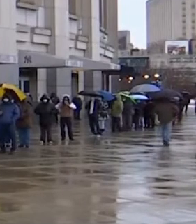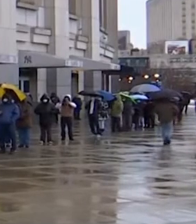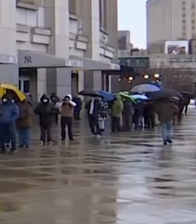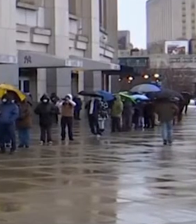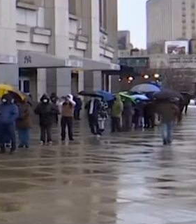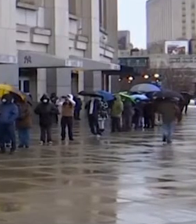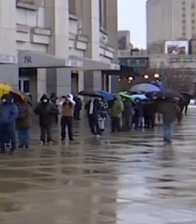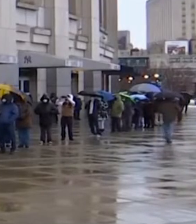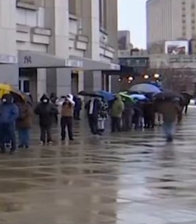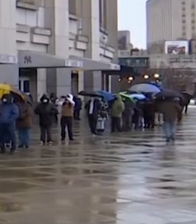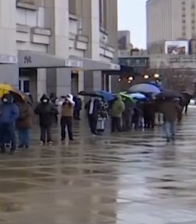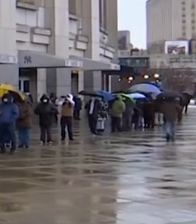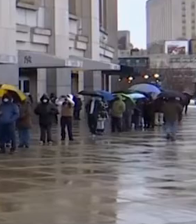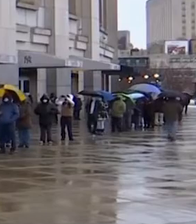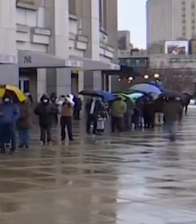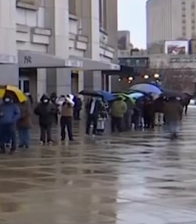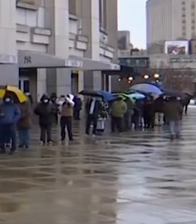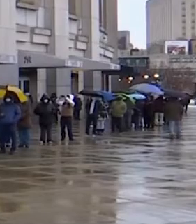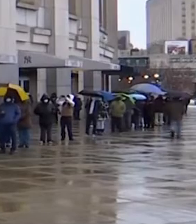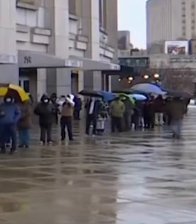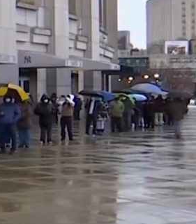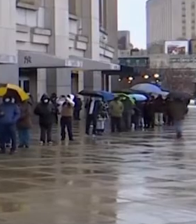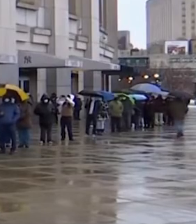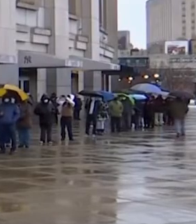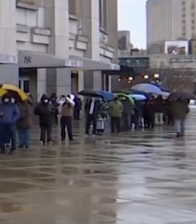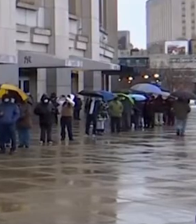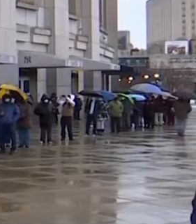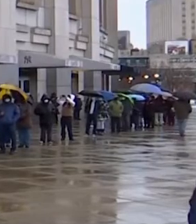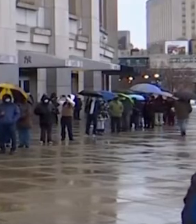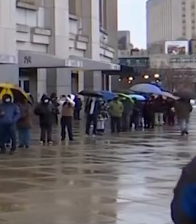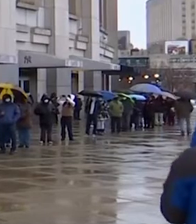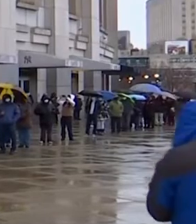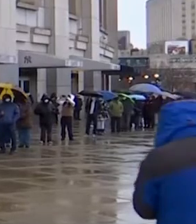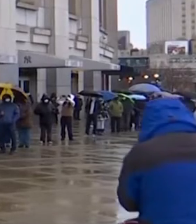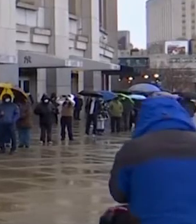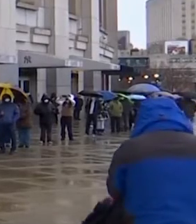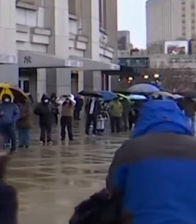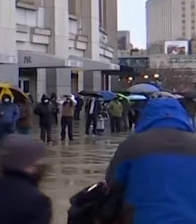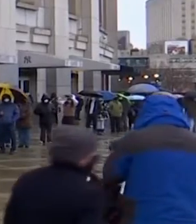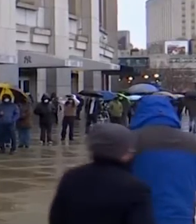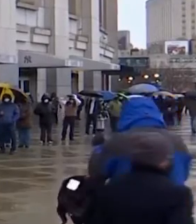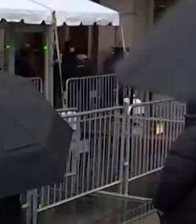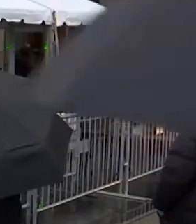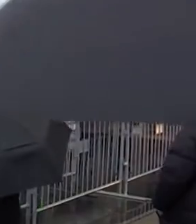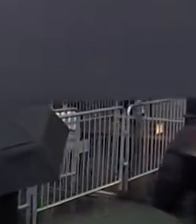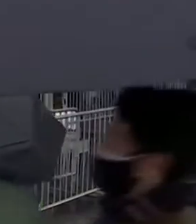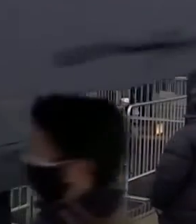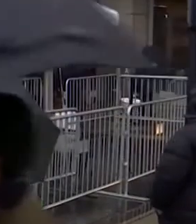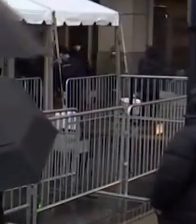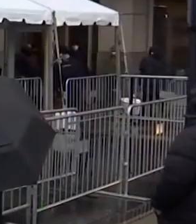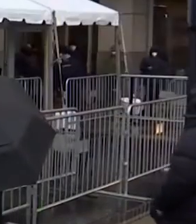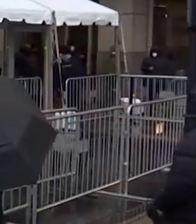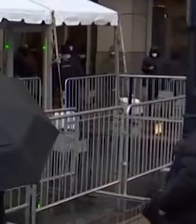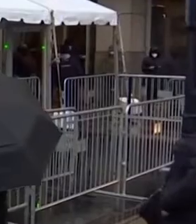desarrollado en 1300 centros comunitarios y 60.000 puestos de distribución de comida gratuita el gobierno tiene previsto